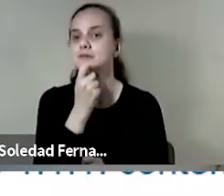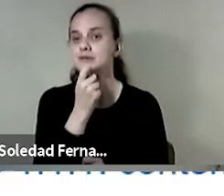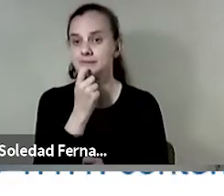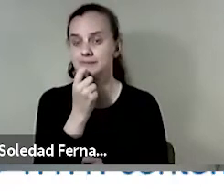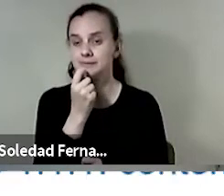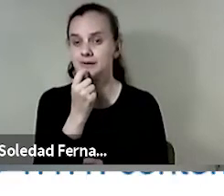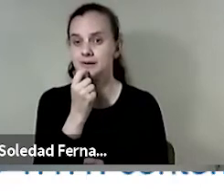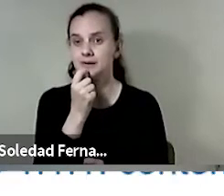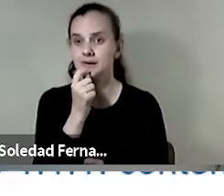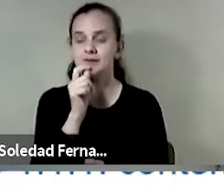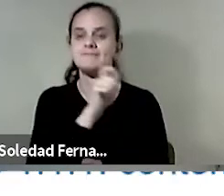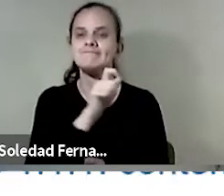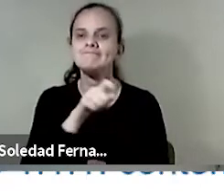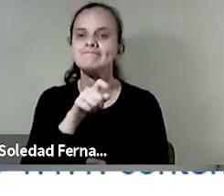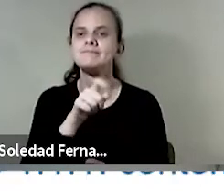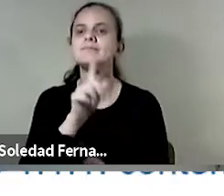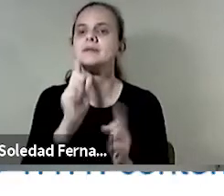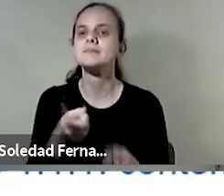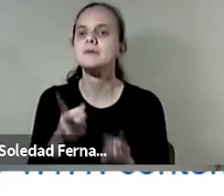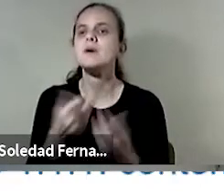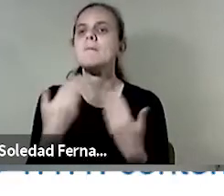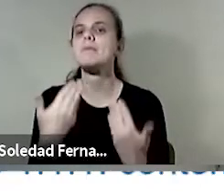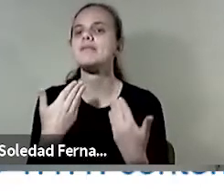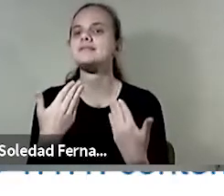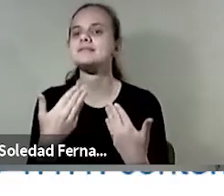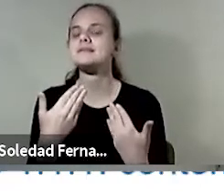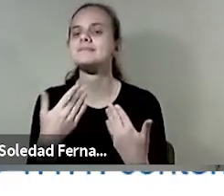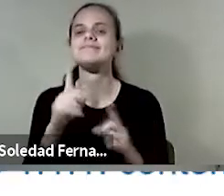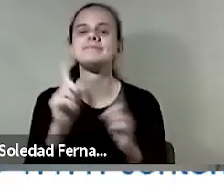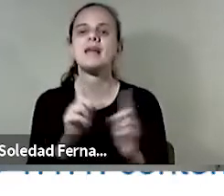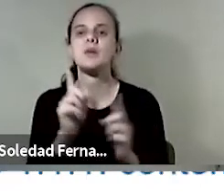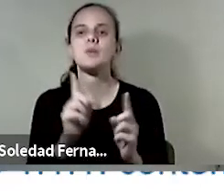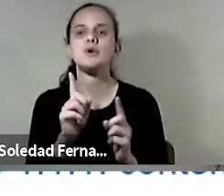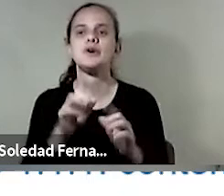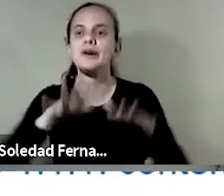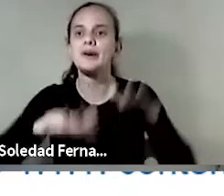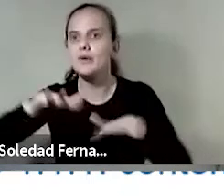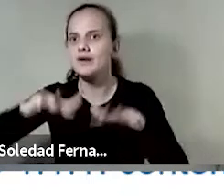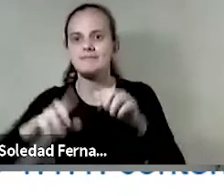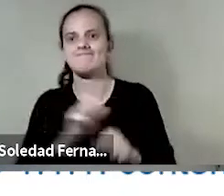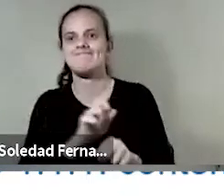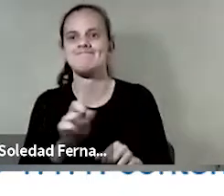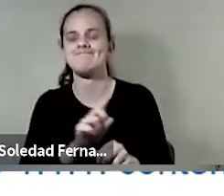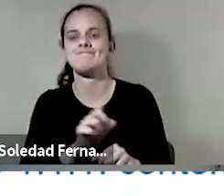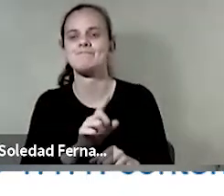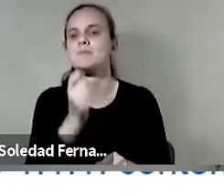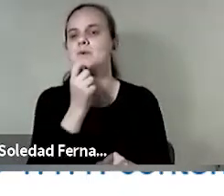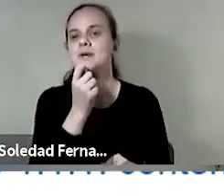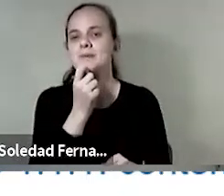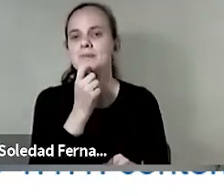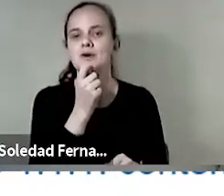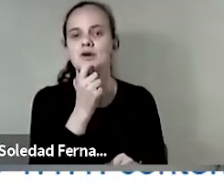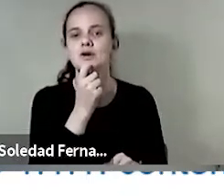por último, términos clave, que puede ser algunos términos que van a estar marcados en esta página de Comprendiendo el Criterio, que